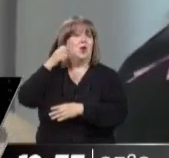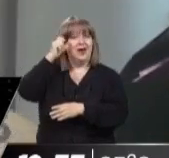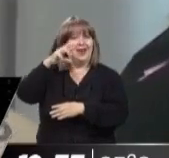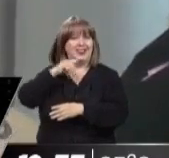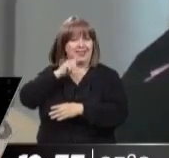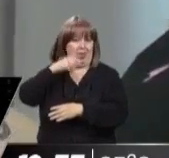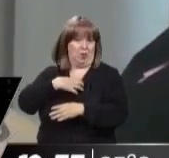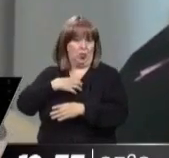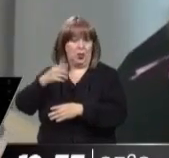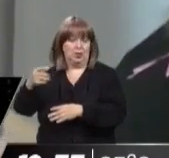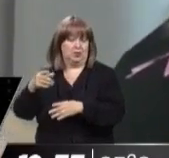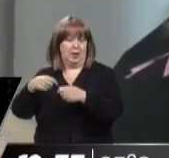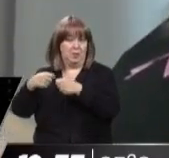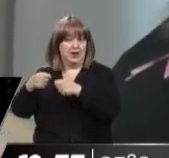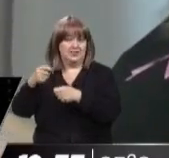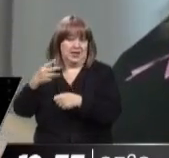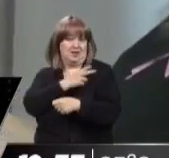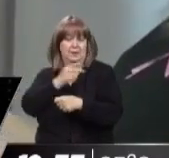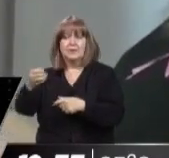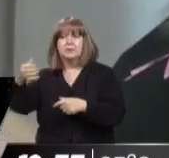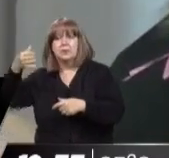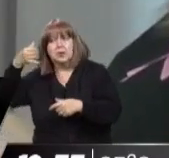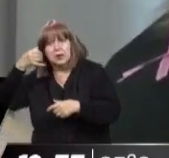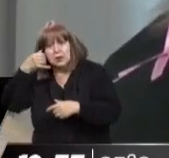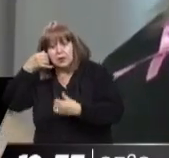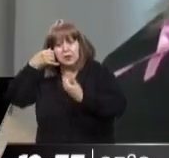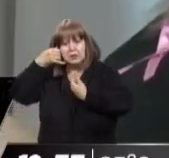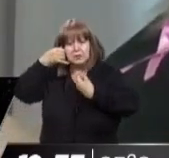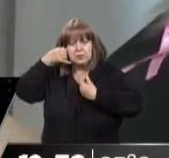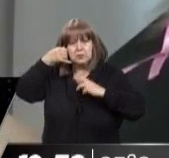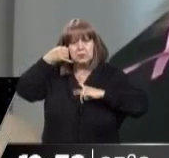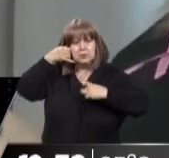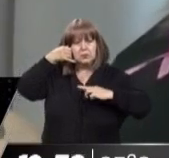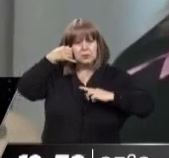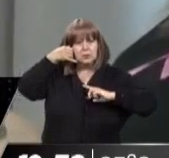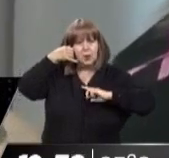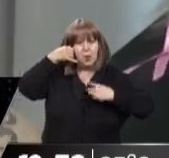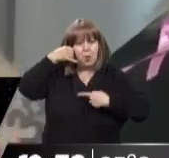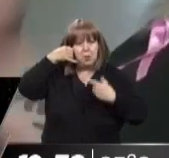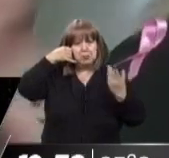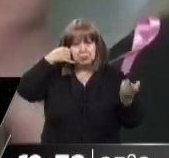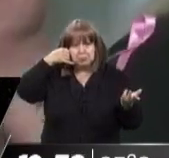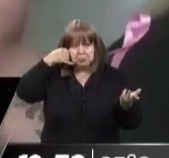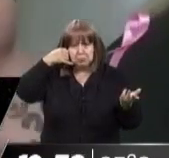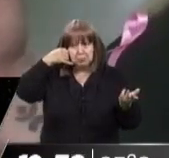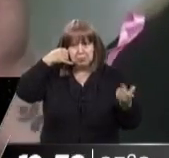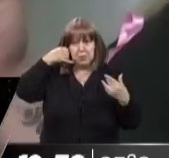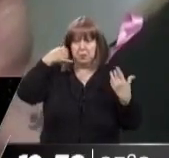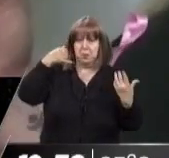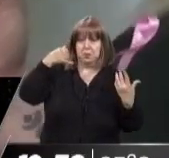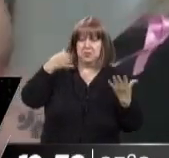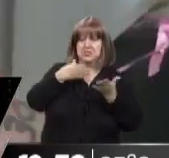quiso dar la cara me me dio la cara el señor el contador y fue él el que tomó el papel de papá quiso